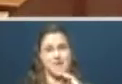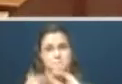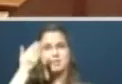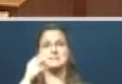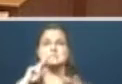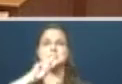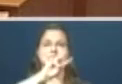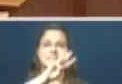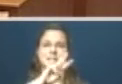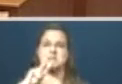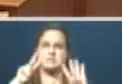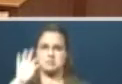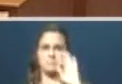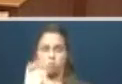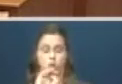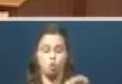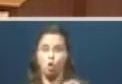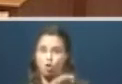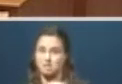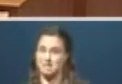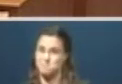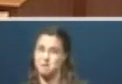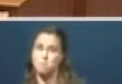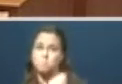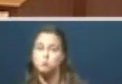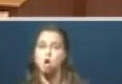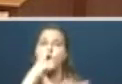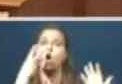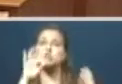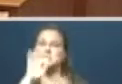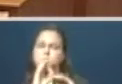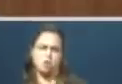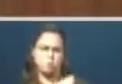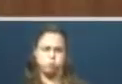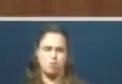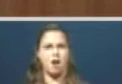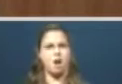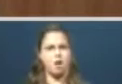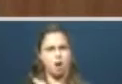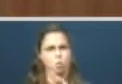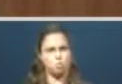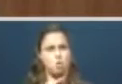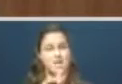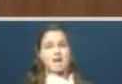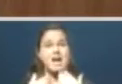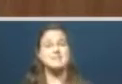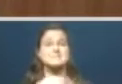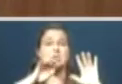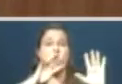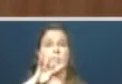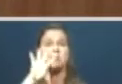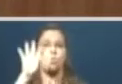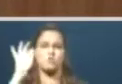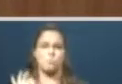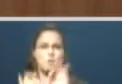ciento estas consejerías reciben el 80 por ciento de los recursos disponibles y hasta el 94% de ellos si lo que analizamos